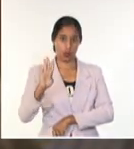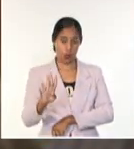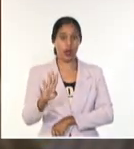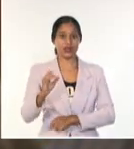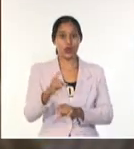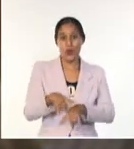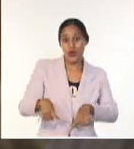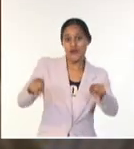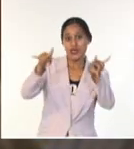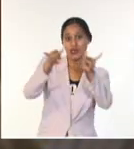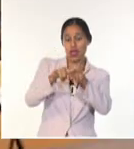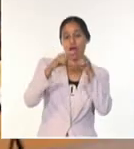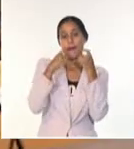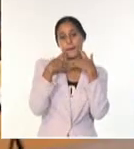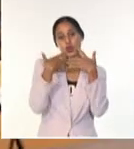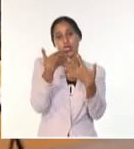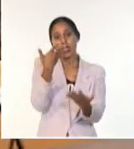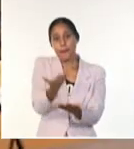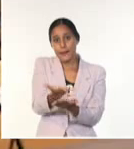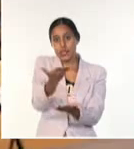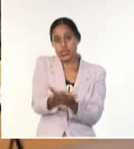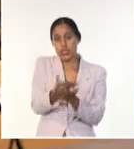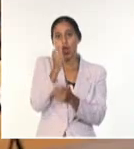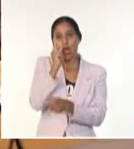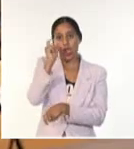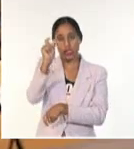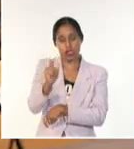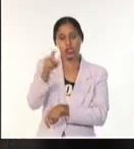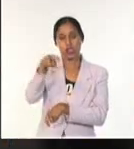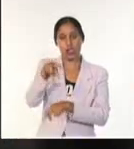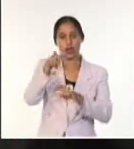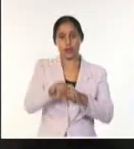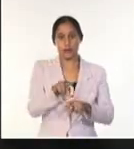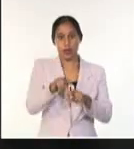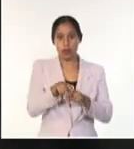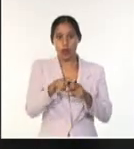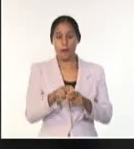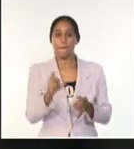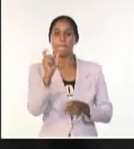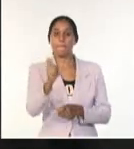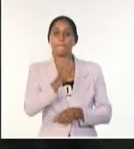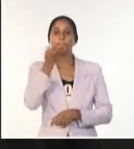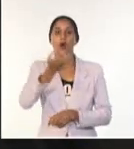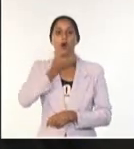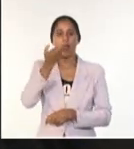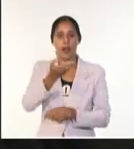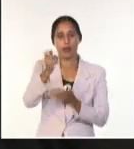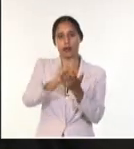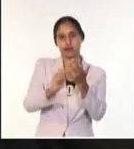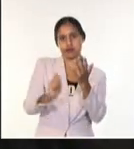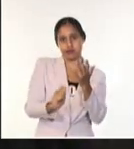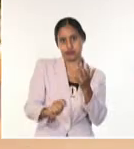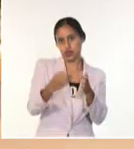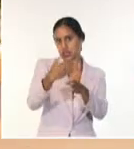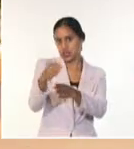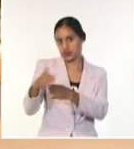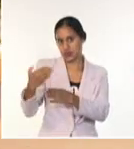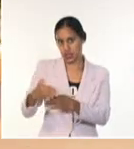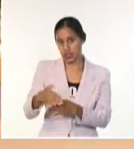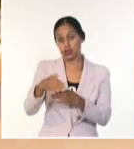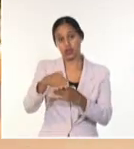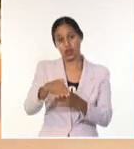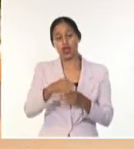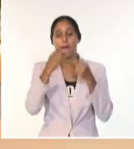a petición de Samuel Feijoo. El libro comienza con el poema Tengo e incluye obras memorables de la lírica cubana